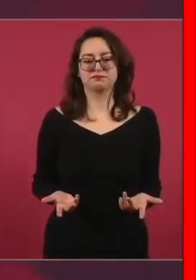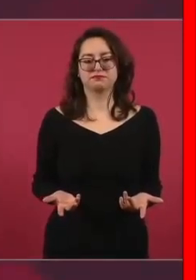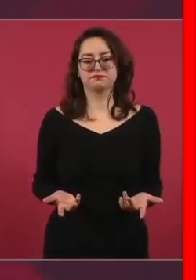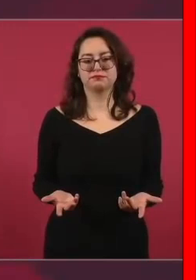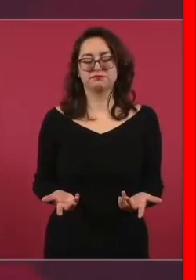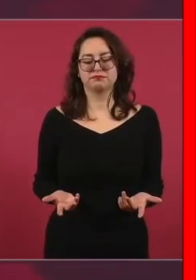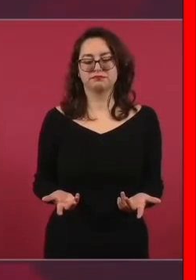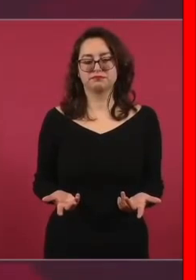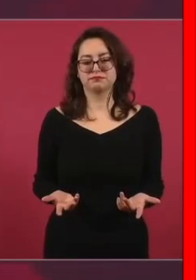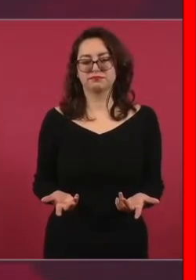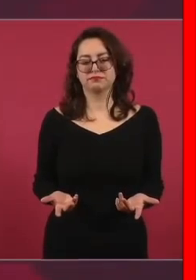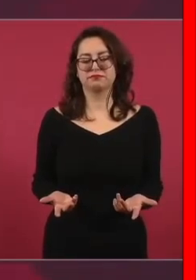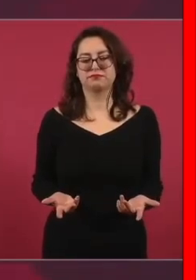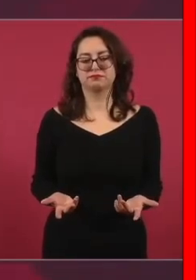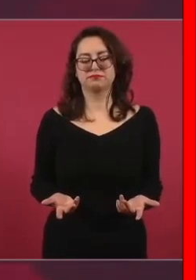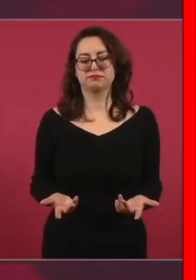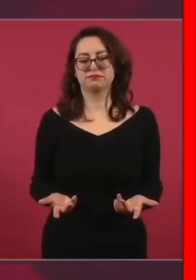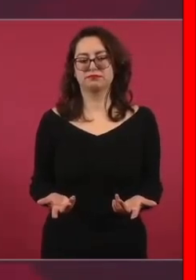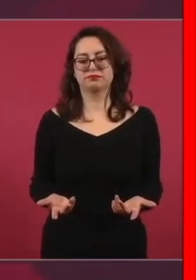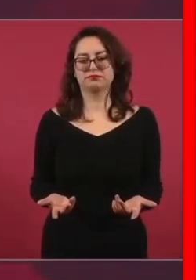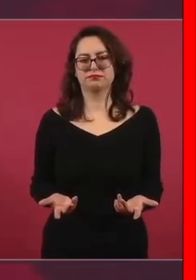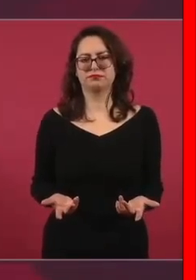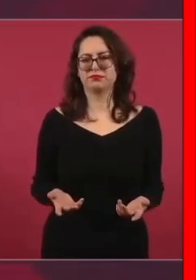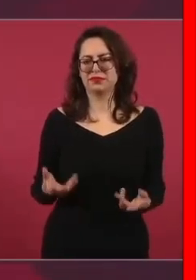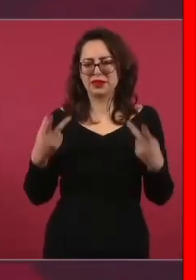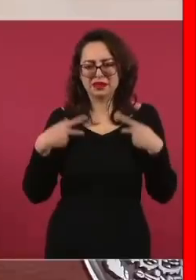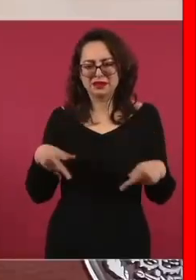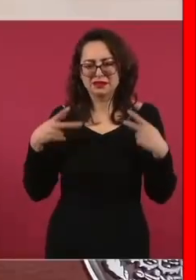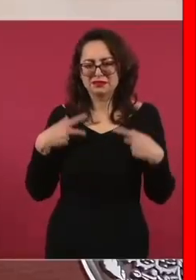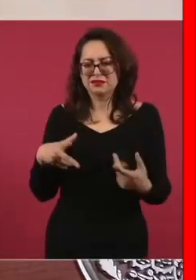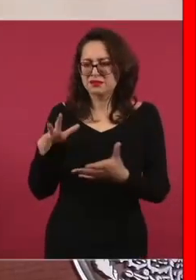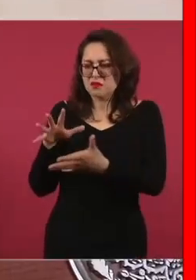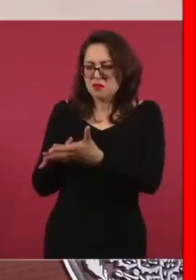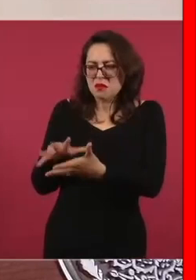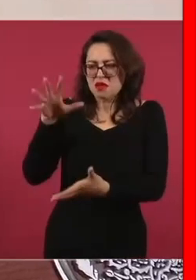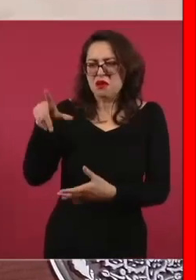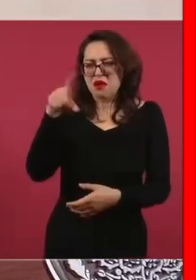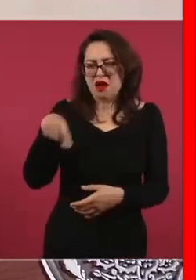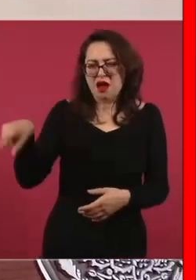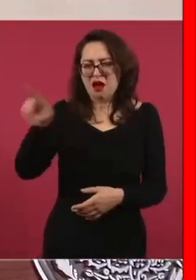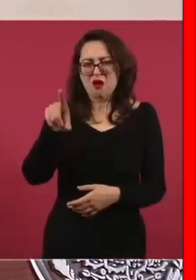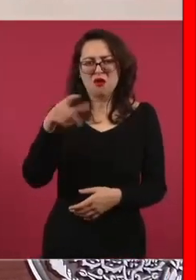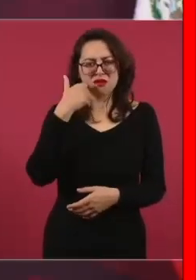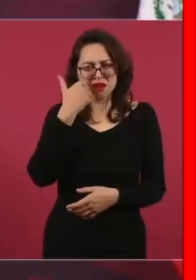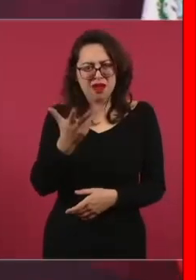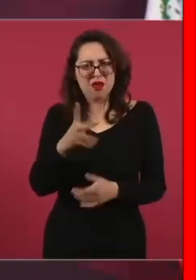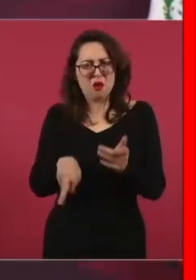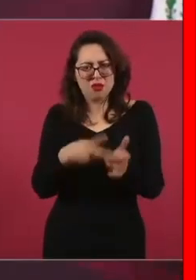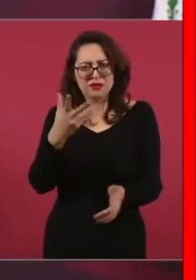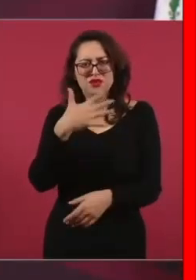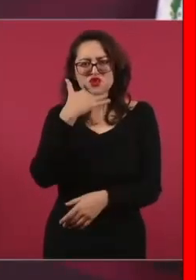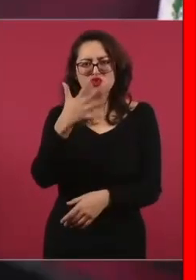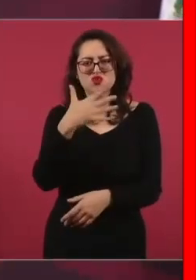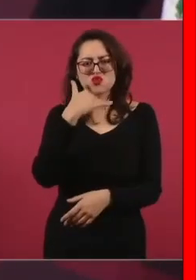a querer que continúe la corrupción que existía